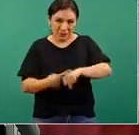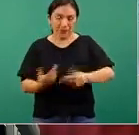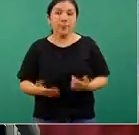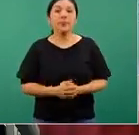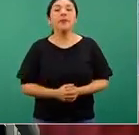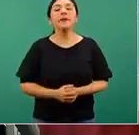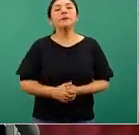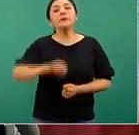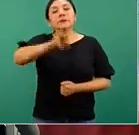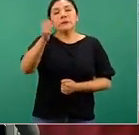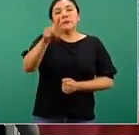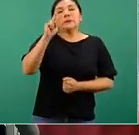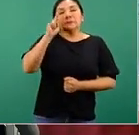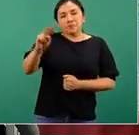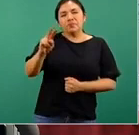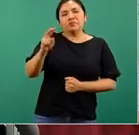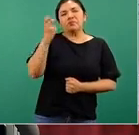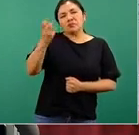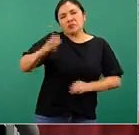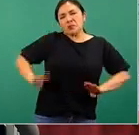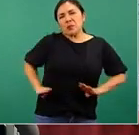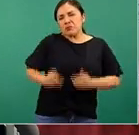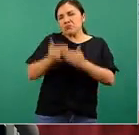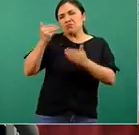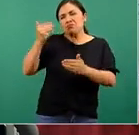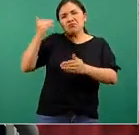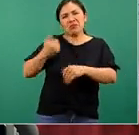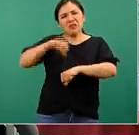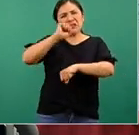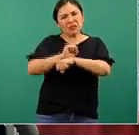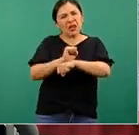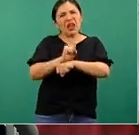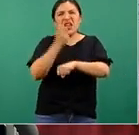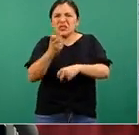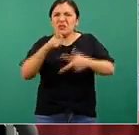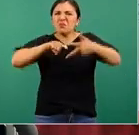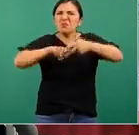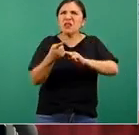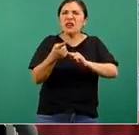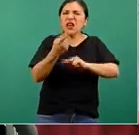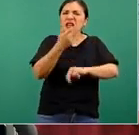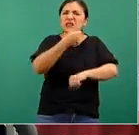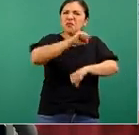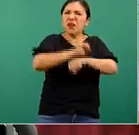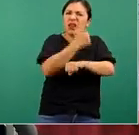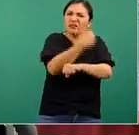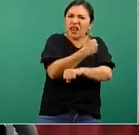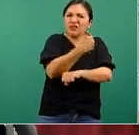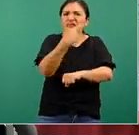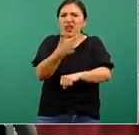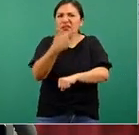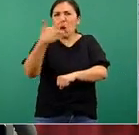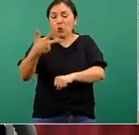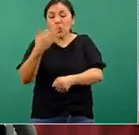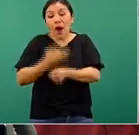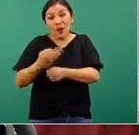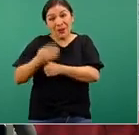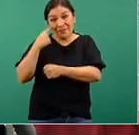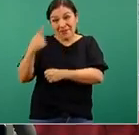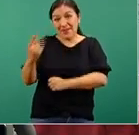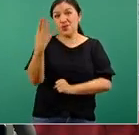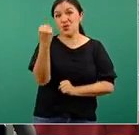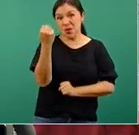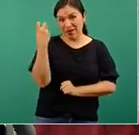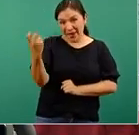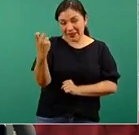estado viendo precisamente en últimas semanas, prácticamente desde la semana 6, 7, 8 y actualmente la